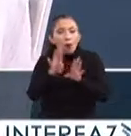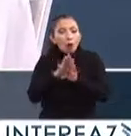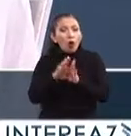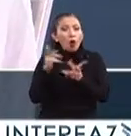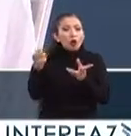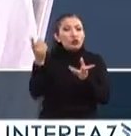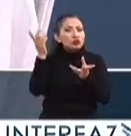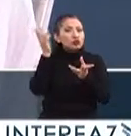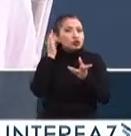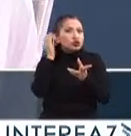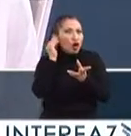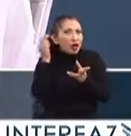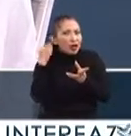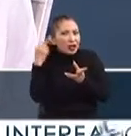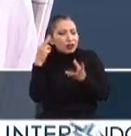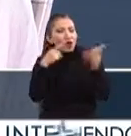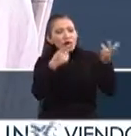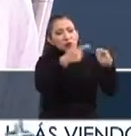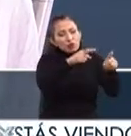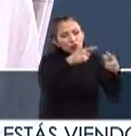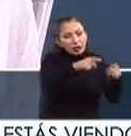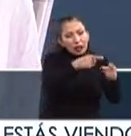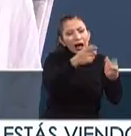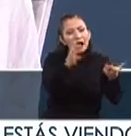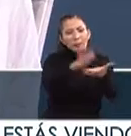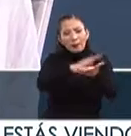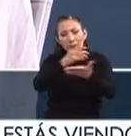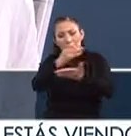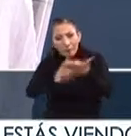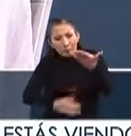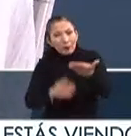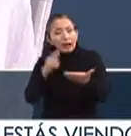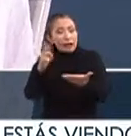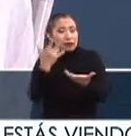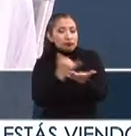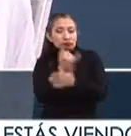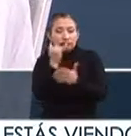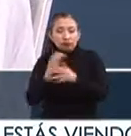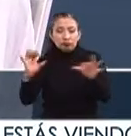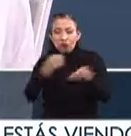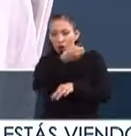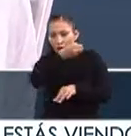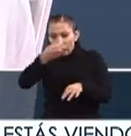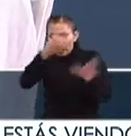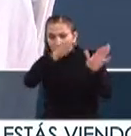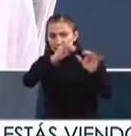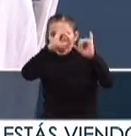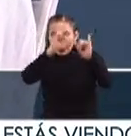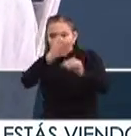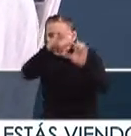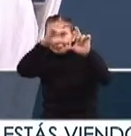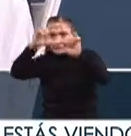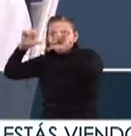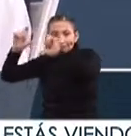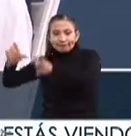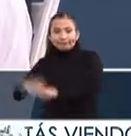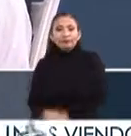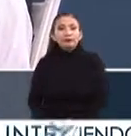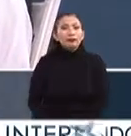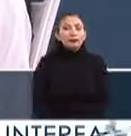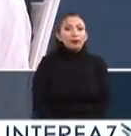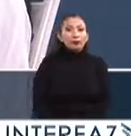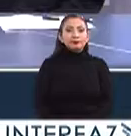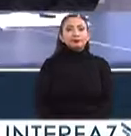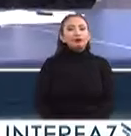De que el sonido tiene un papel y la música tiene un papel muy importante y que determinaba el orden de las imágenes, ¿no? Claro. ¿Cuáles son